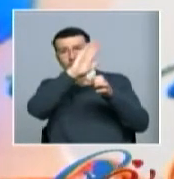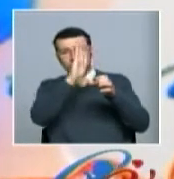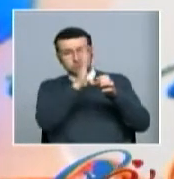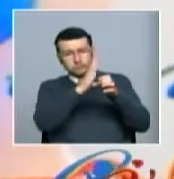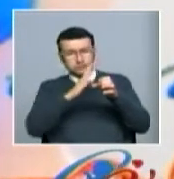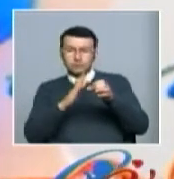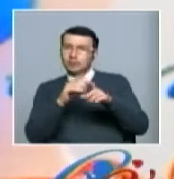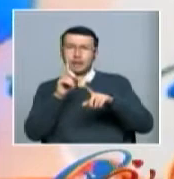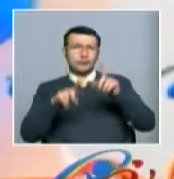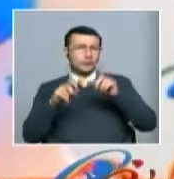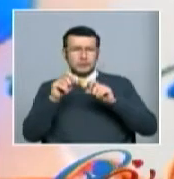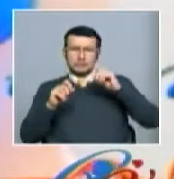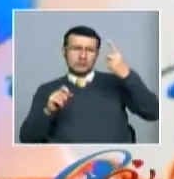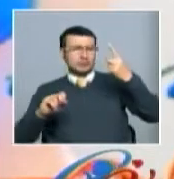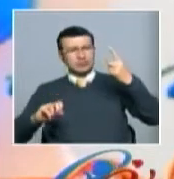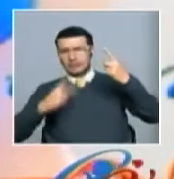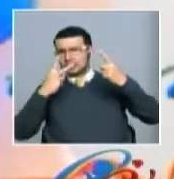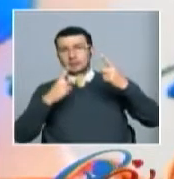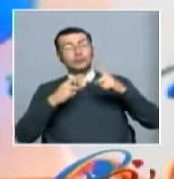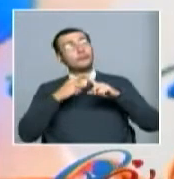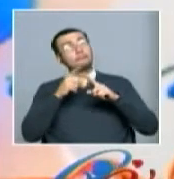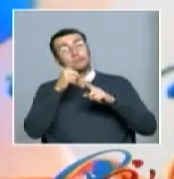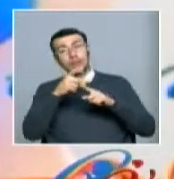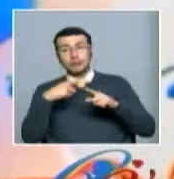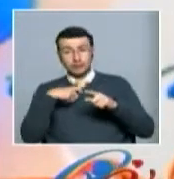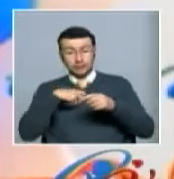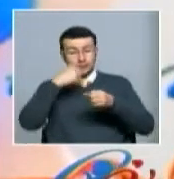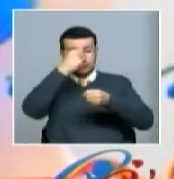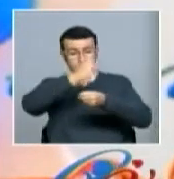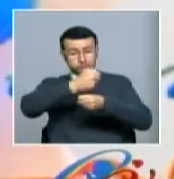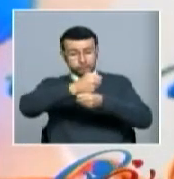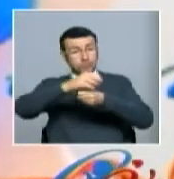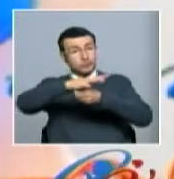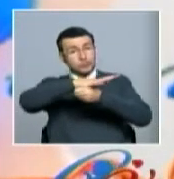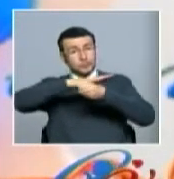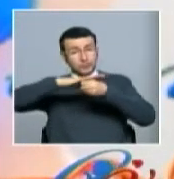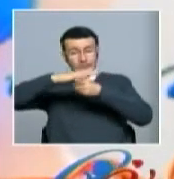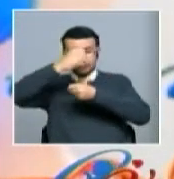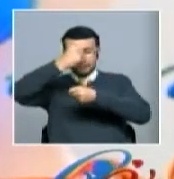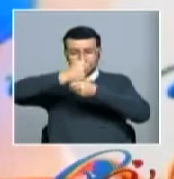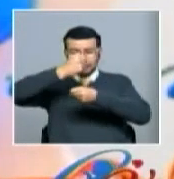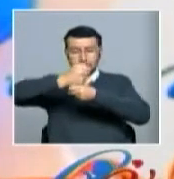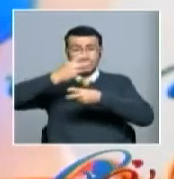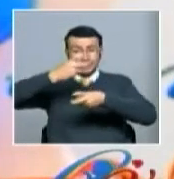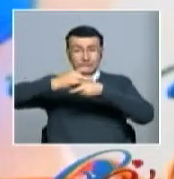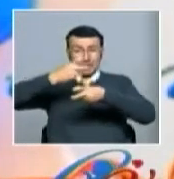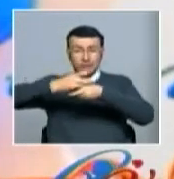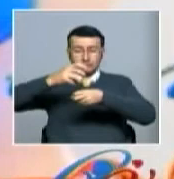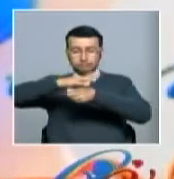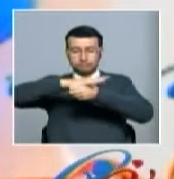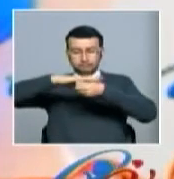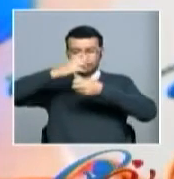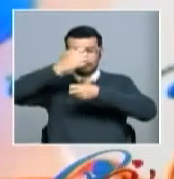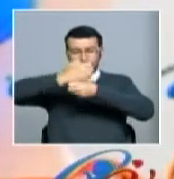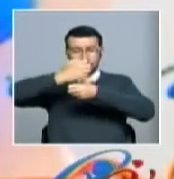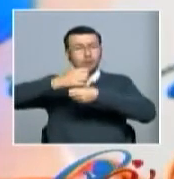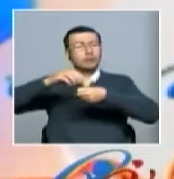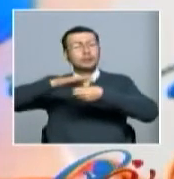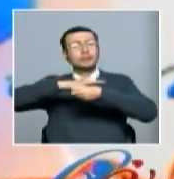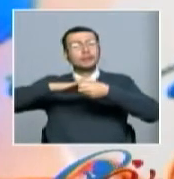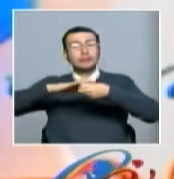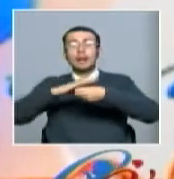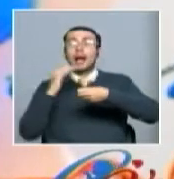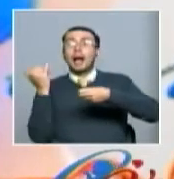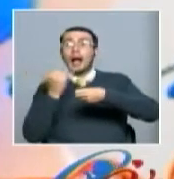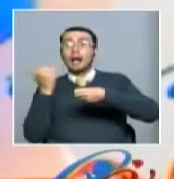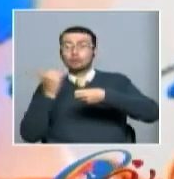otras secundarias. Y acá está el disco. Ese es el disco intervertebral. El disco intervertebral en azul separa los